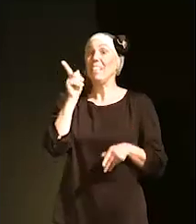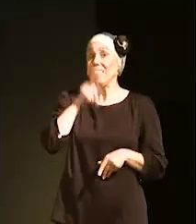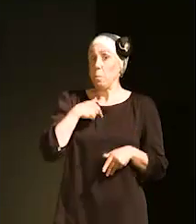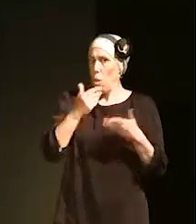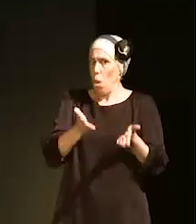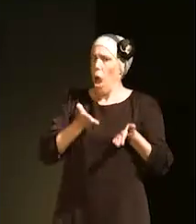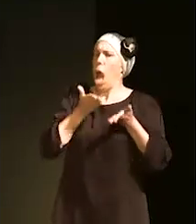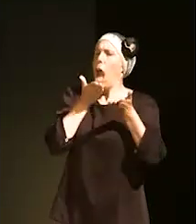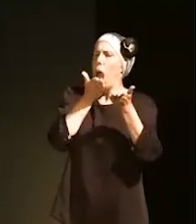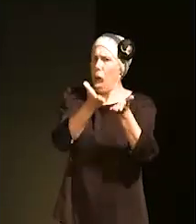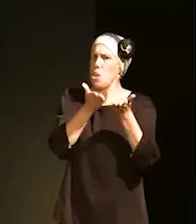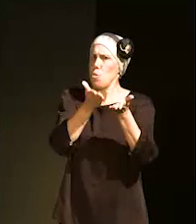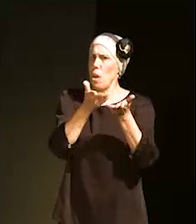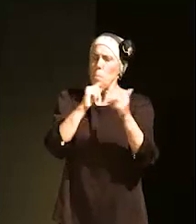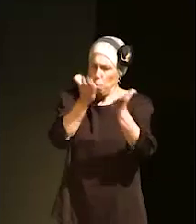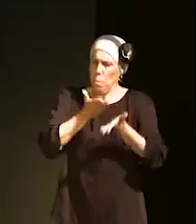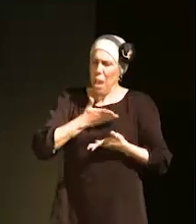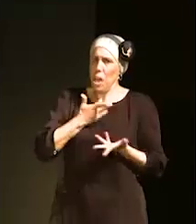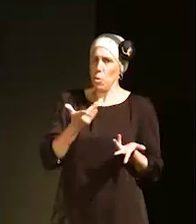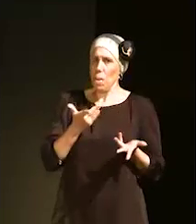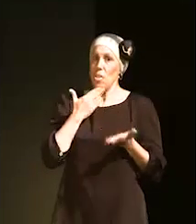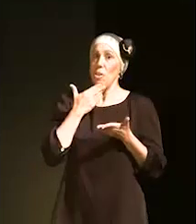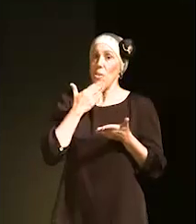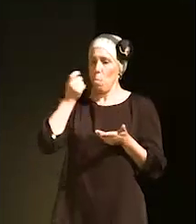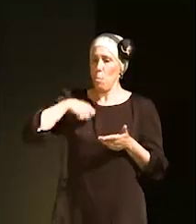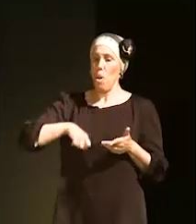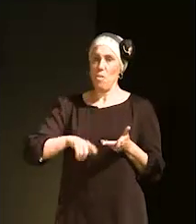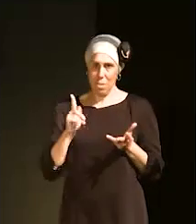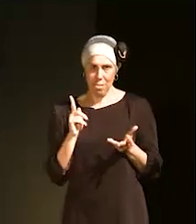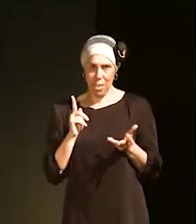me ha permitido seguir con el estudio y la preparación